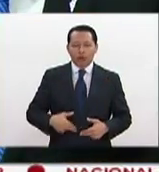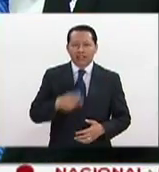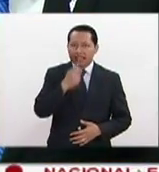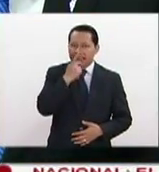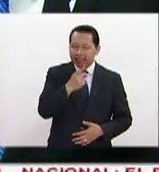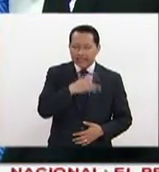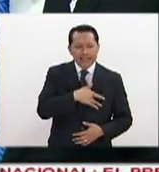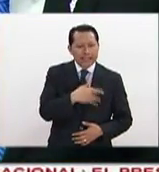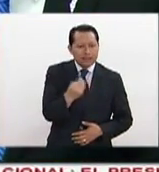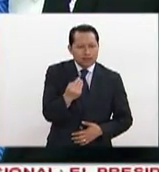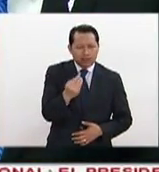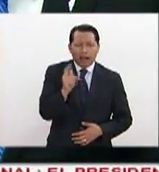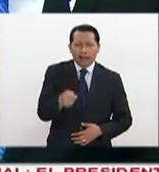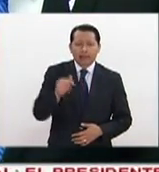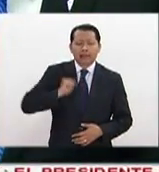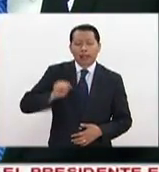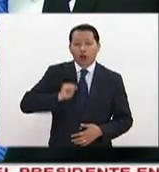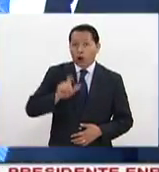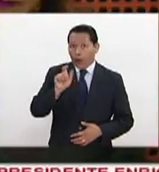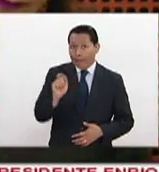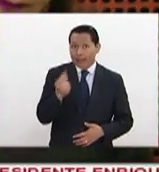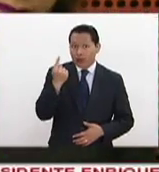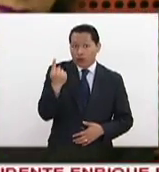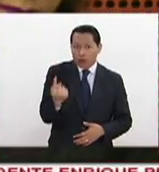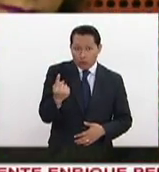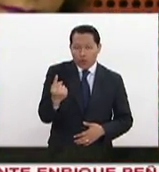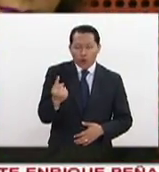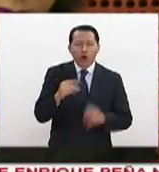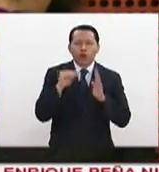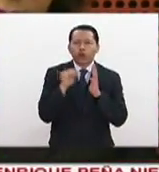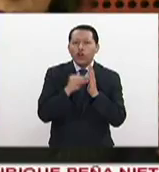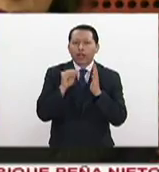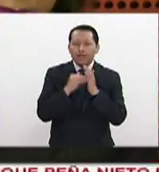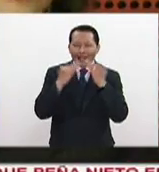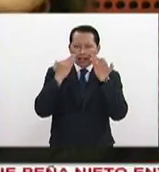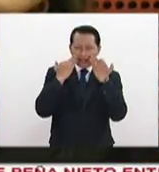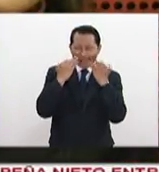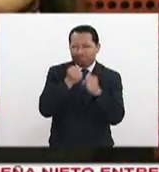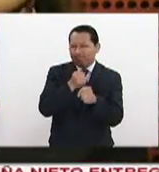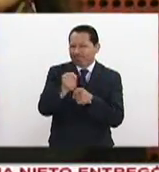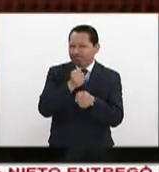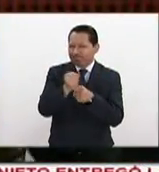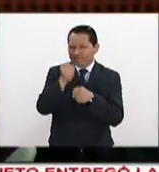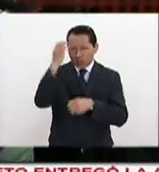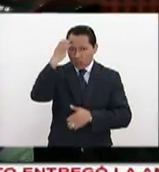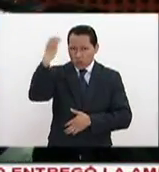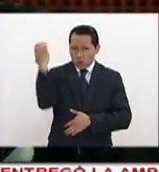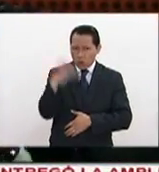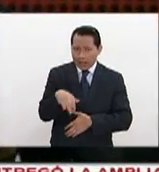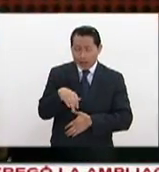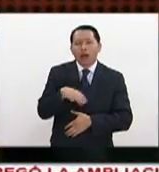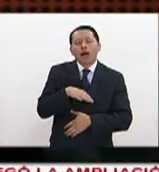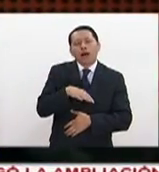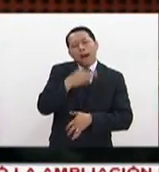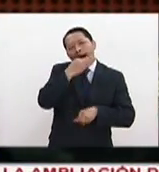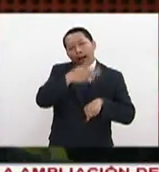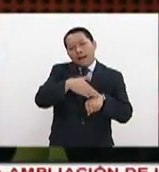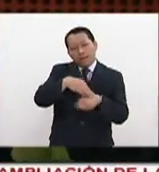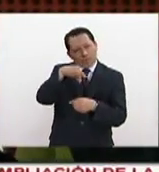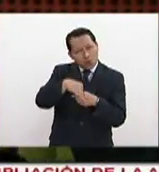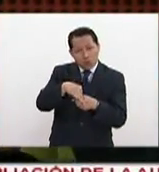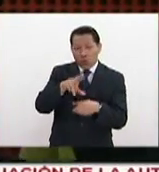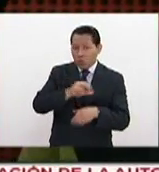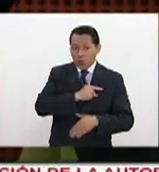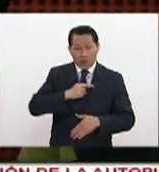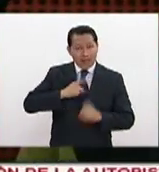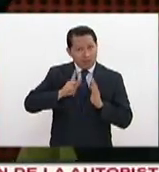que en pleno siglo XXI aún se observan actos de lesa humanidad. Por ello hizo votos para que no se repitan